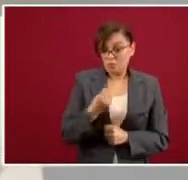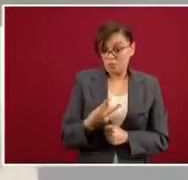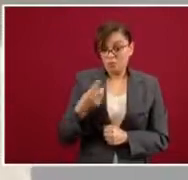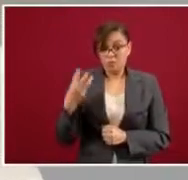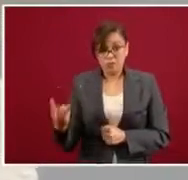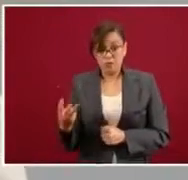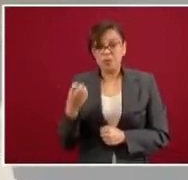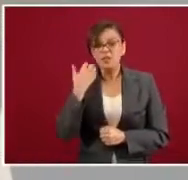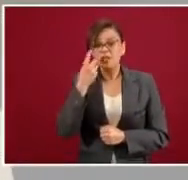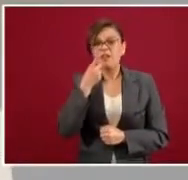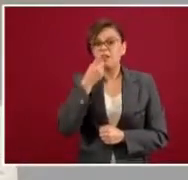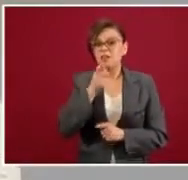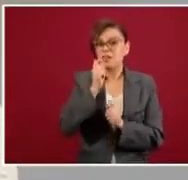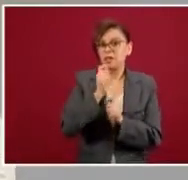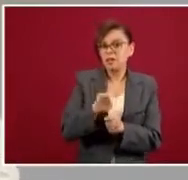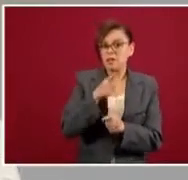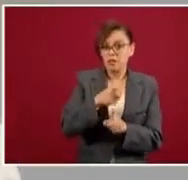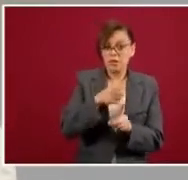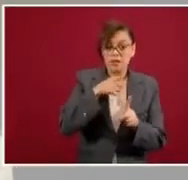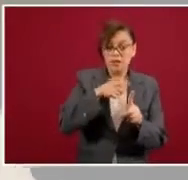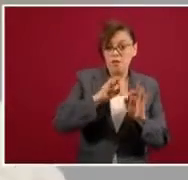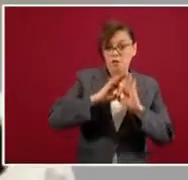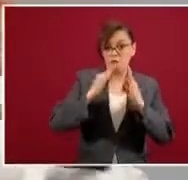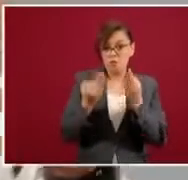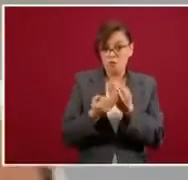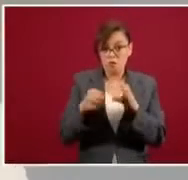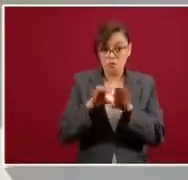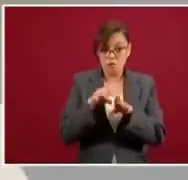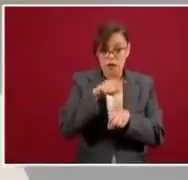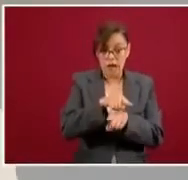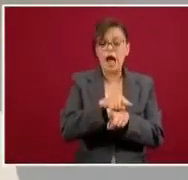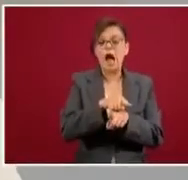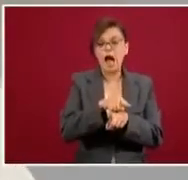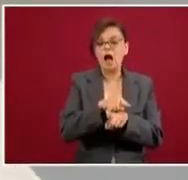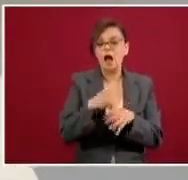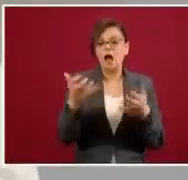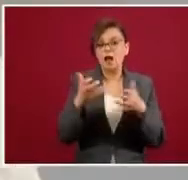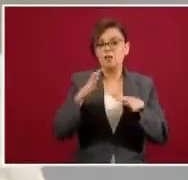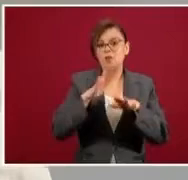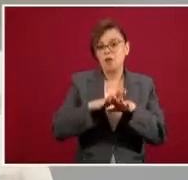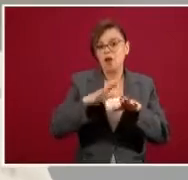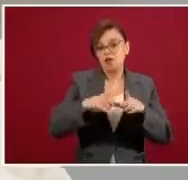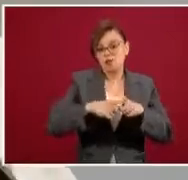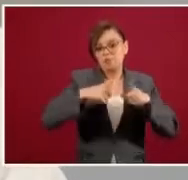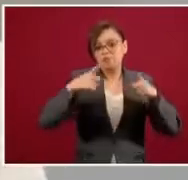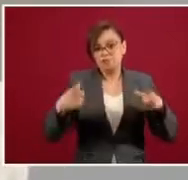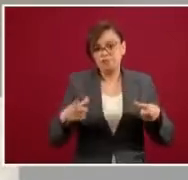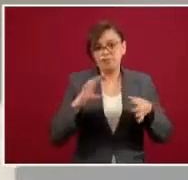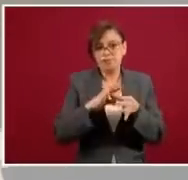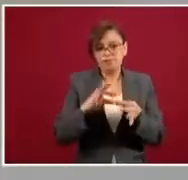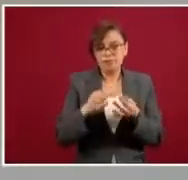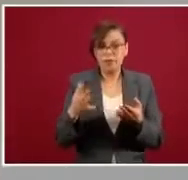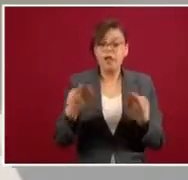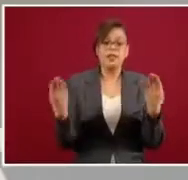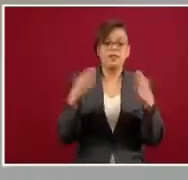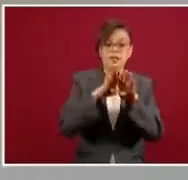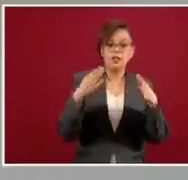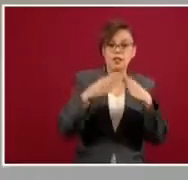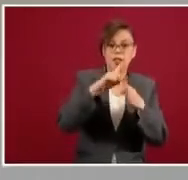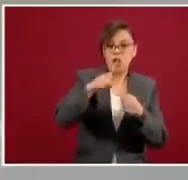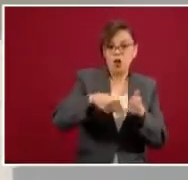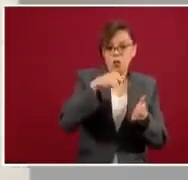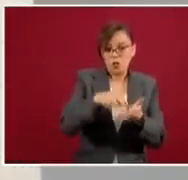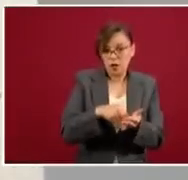cada vez una medida específica la amplío. Y al principio solo cerraba plazas públicas, ahora también